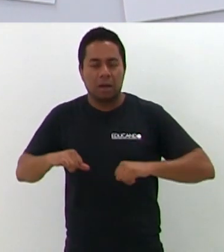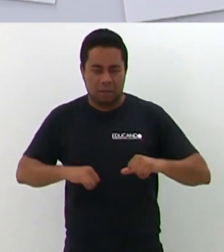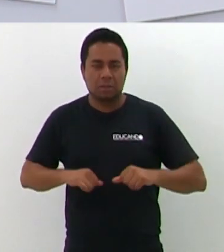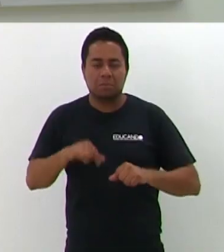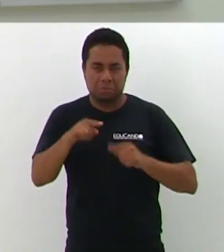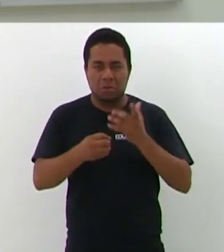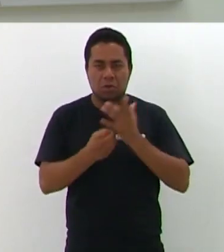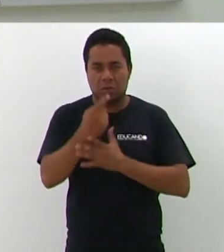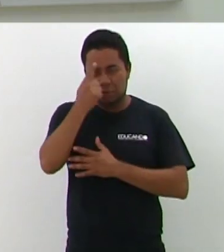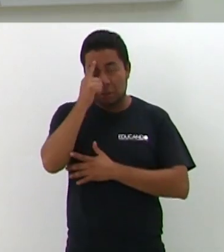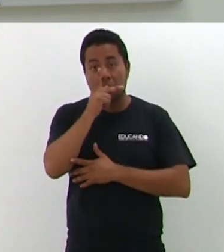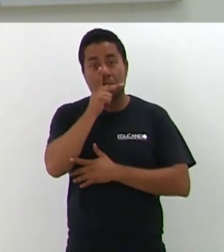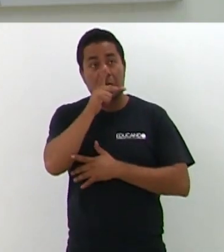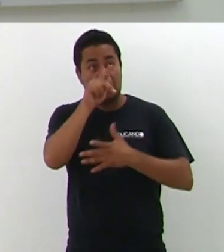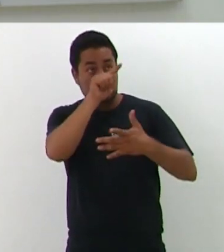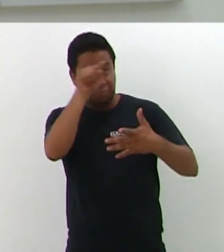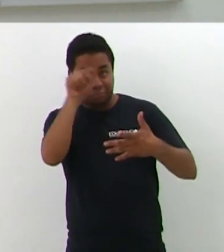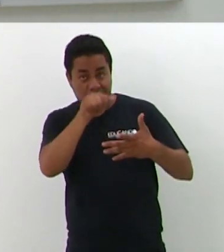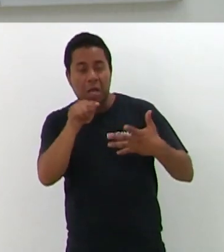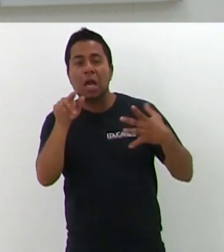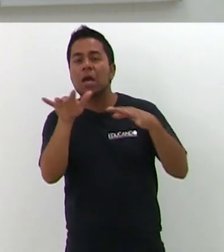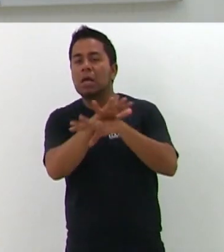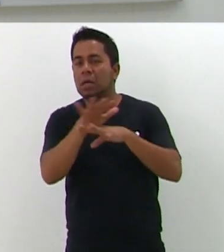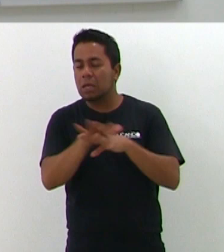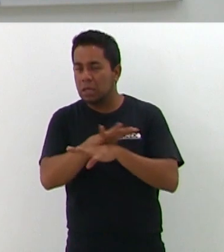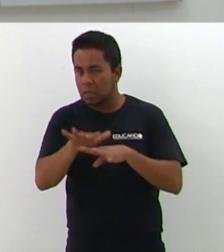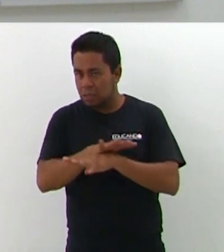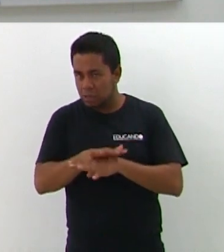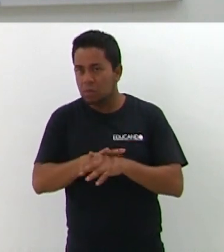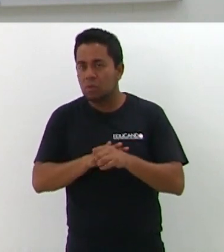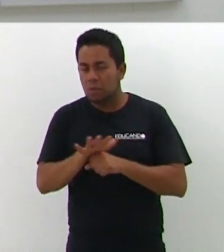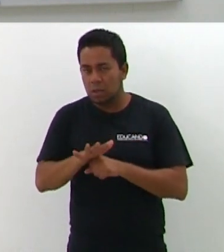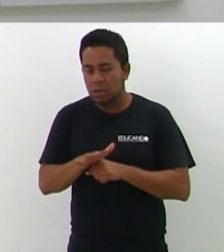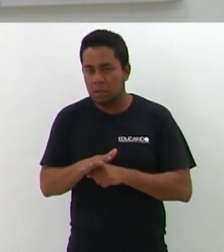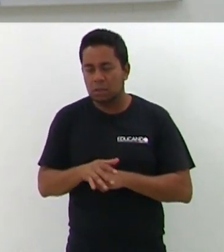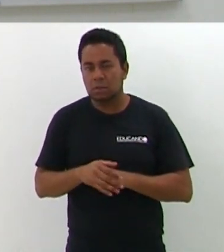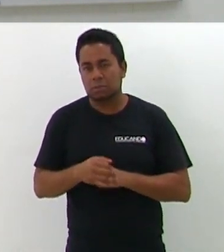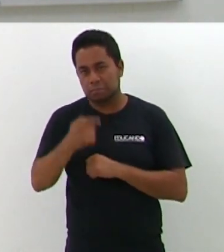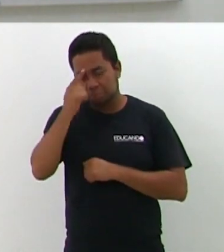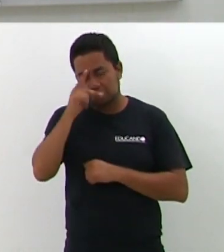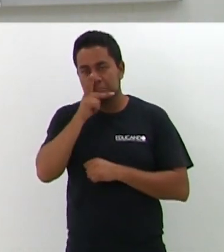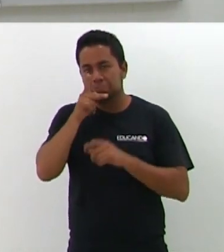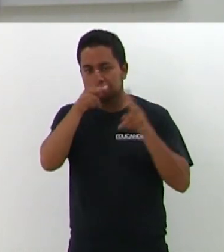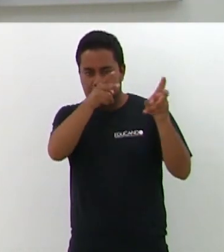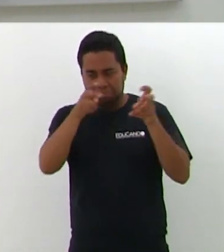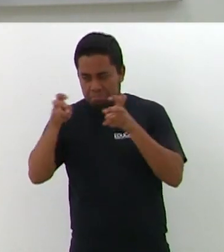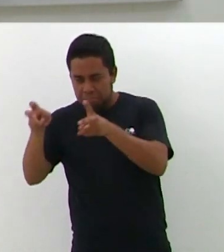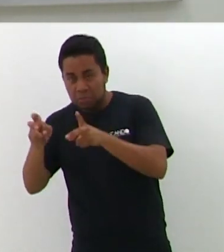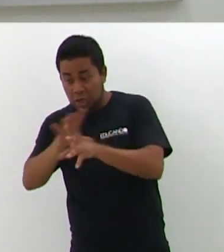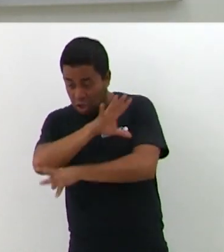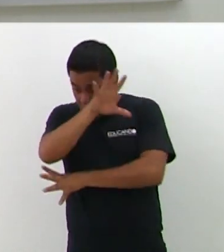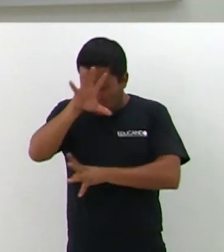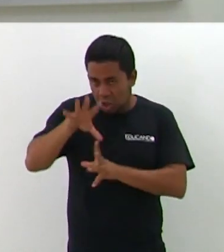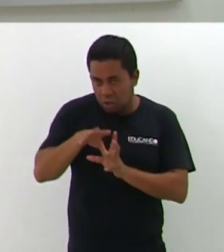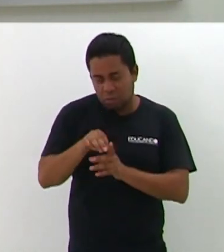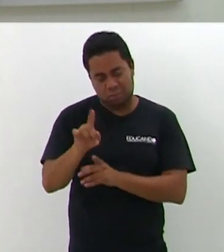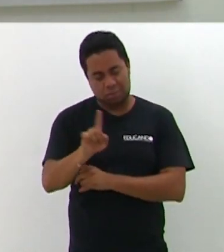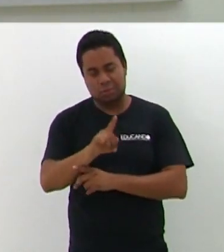cambiar las palabras del poema, ¿sí? Un pequeño fragmento de este poema, no lo haremos todo,